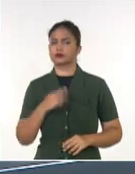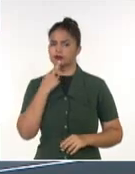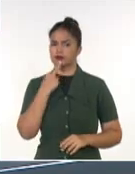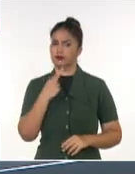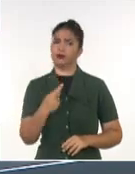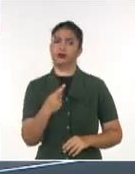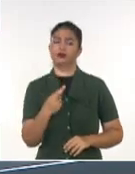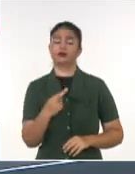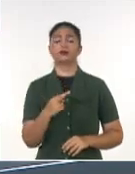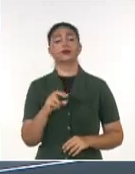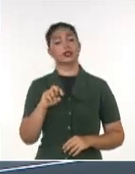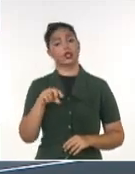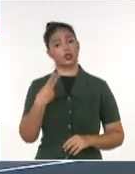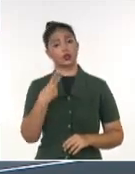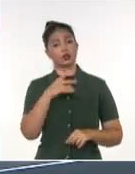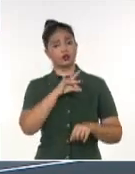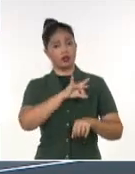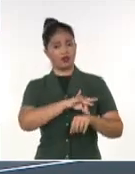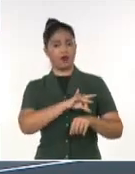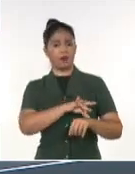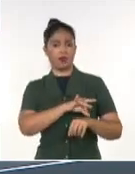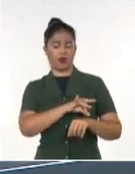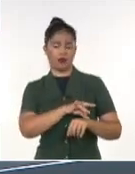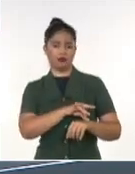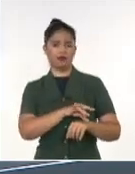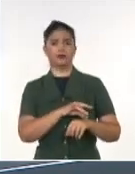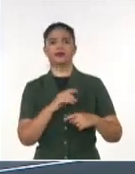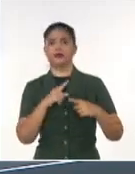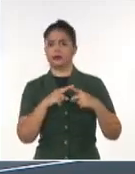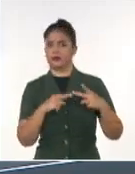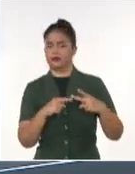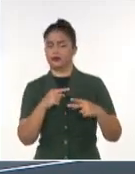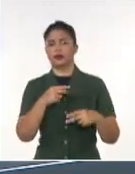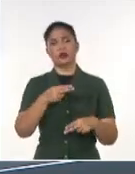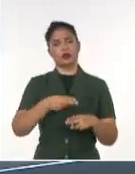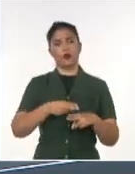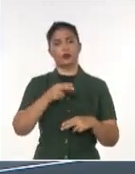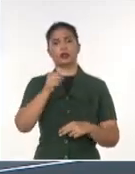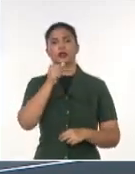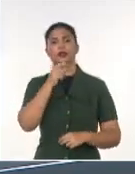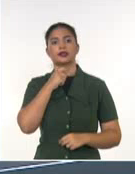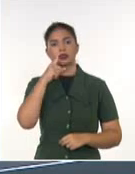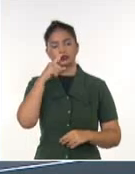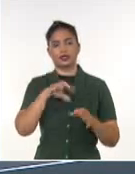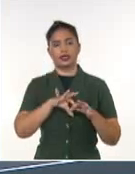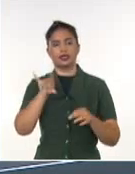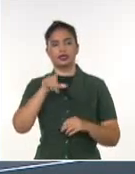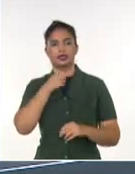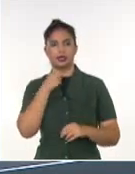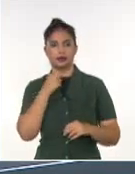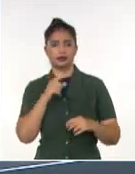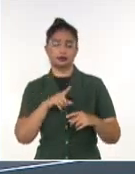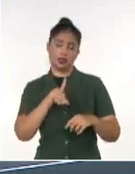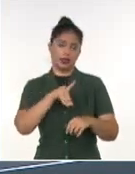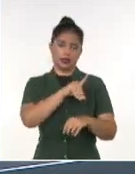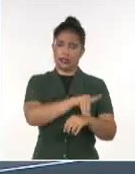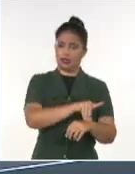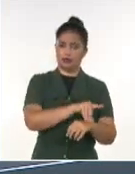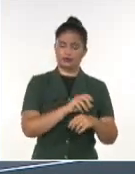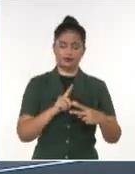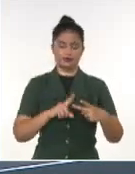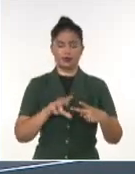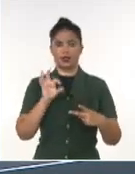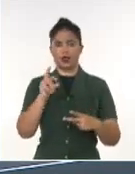y el oropouche, estas arbovirosis que nos están afectando desde hace algún tiempo, y continúan siendo el centro de atención de la